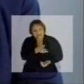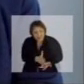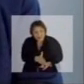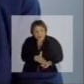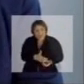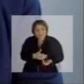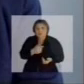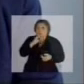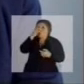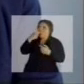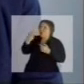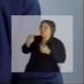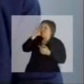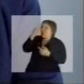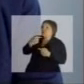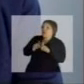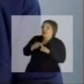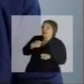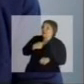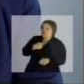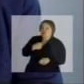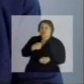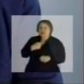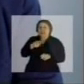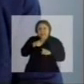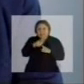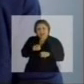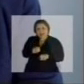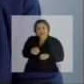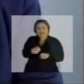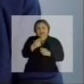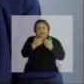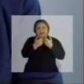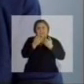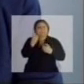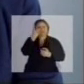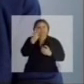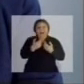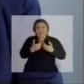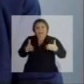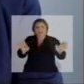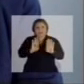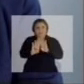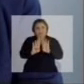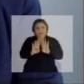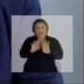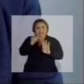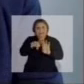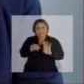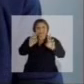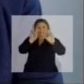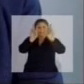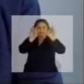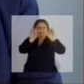A nuestros Compatriotas Puede ser La llave Maestra Que Que Colocar